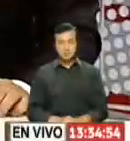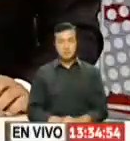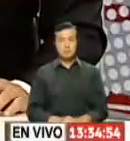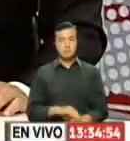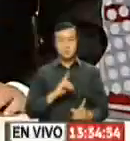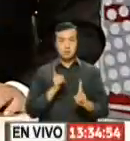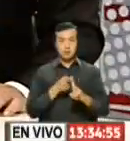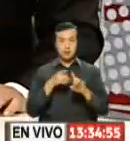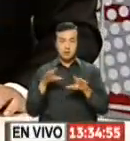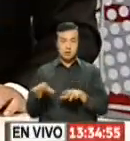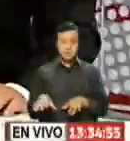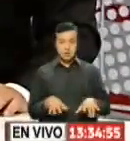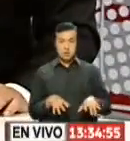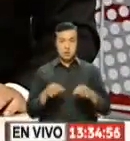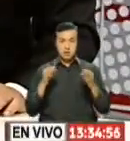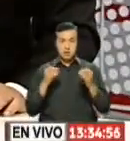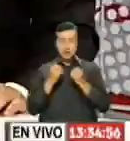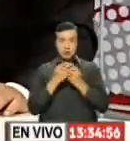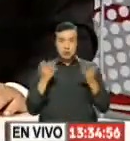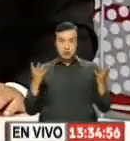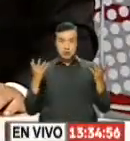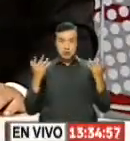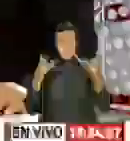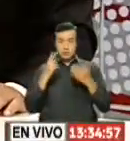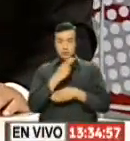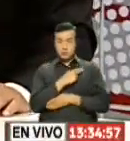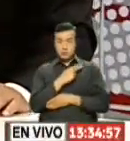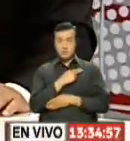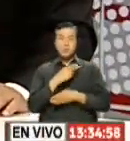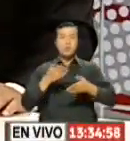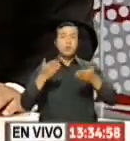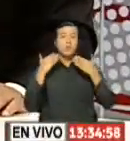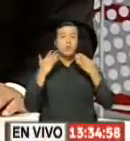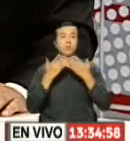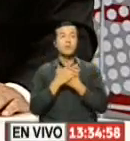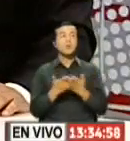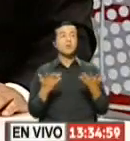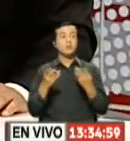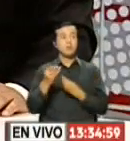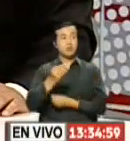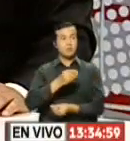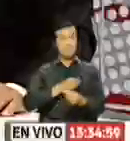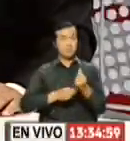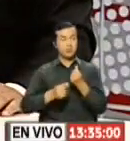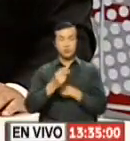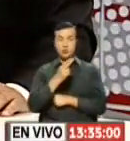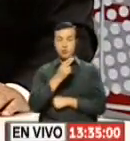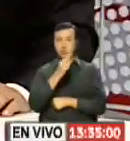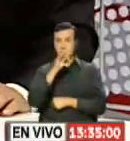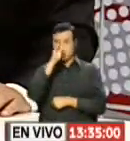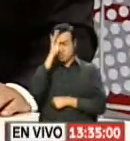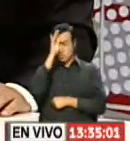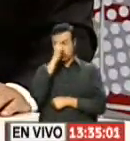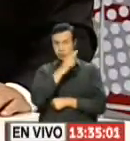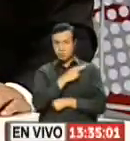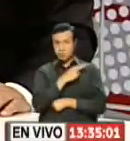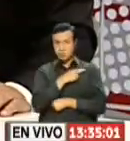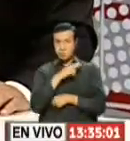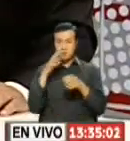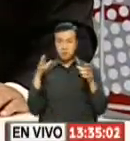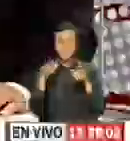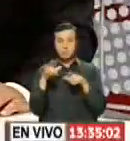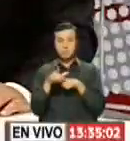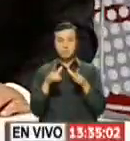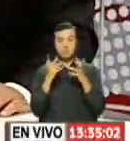las primeras acciones que se tomarían con la intervención de la Universidad de Guayaquil es la devolución del hospital universitario. El complejo